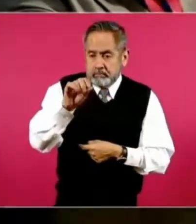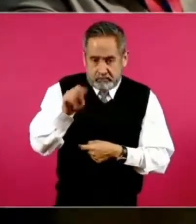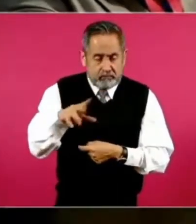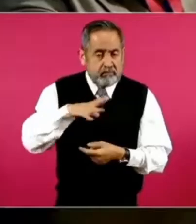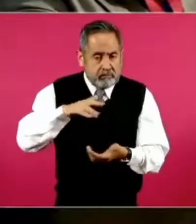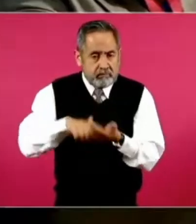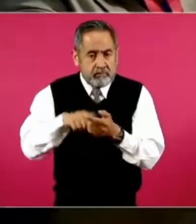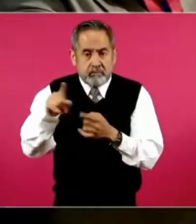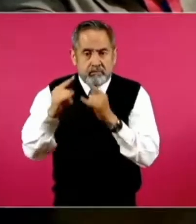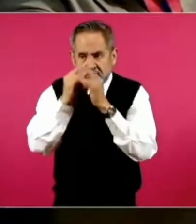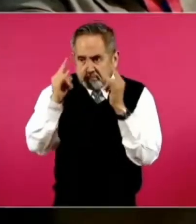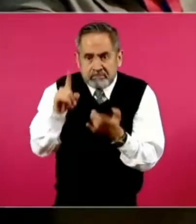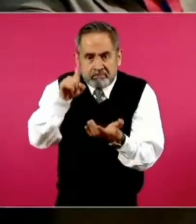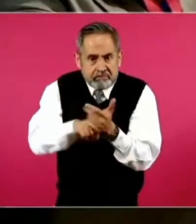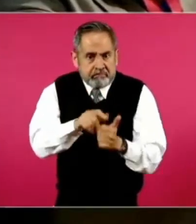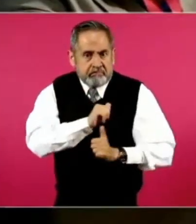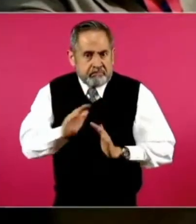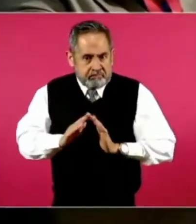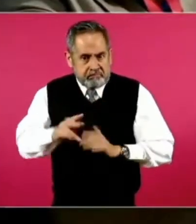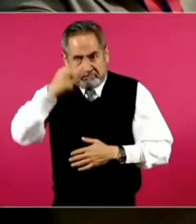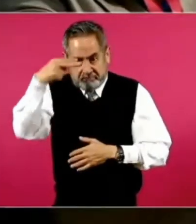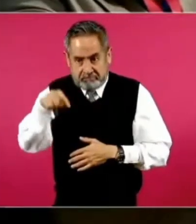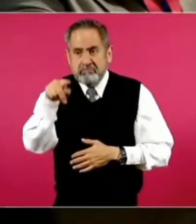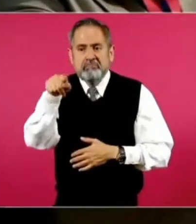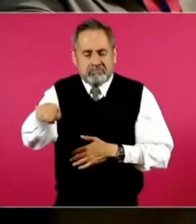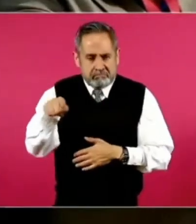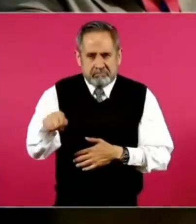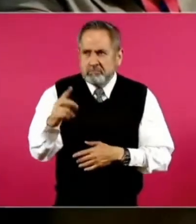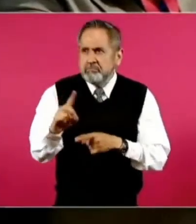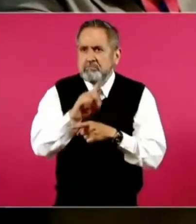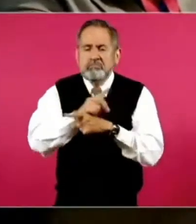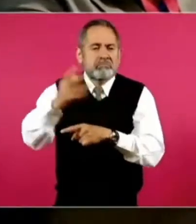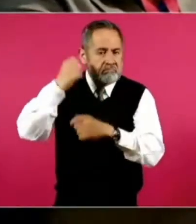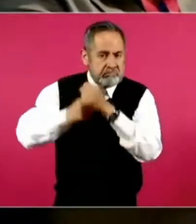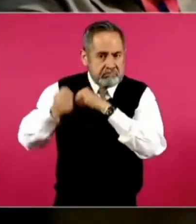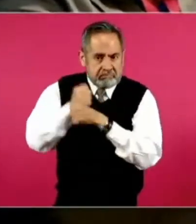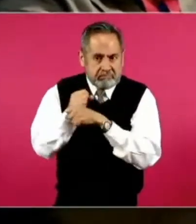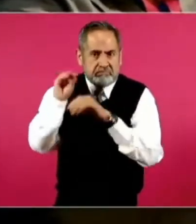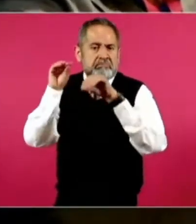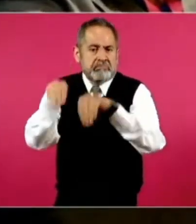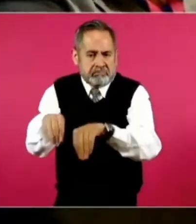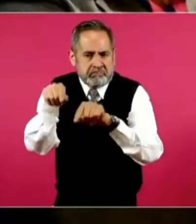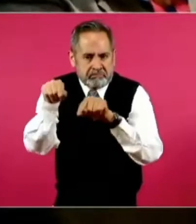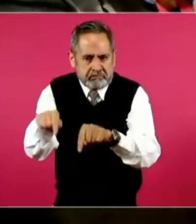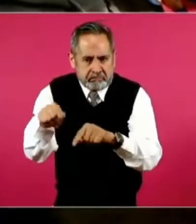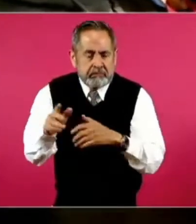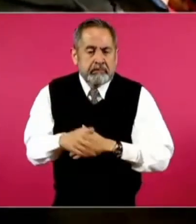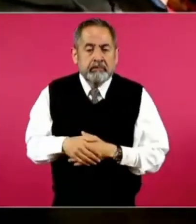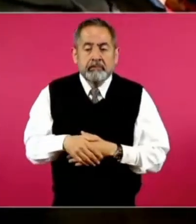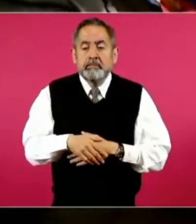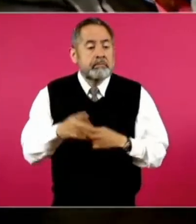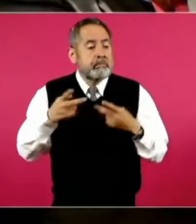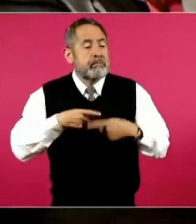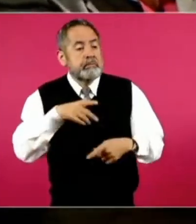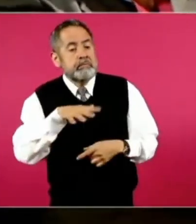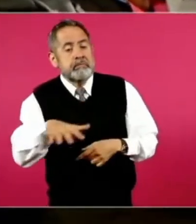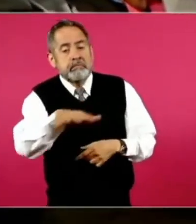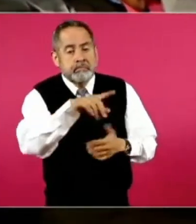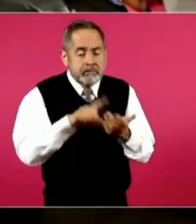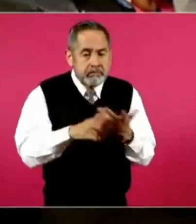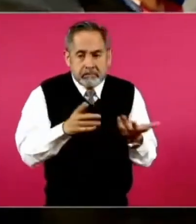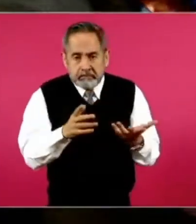un campamento del ejército mexicano desde hace años y la propia población tuvo